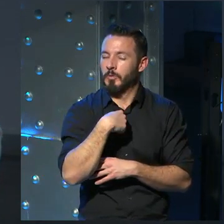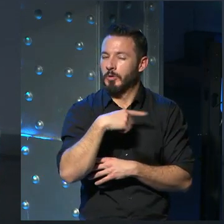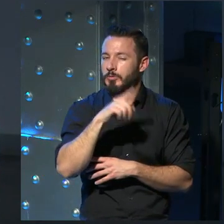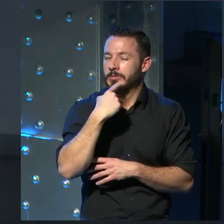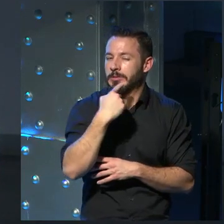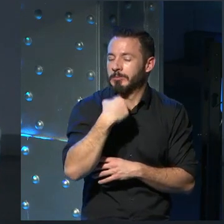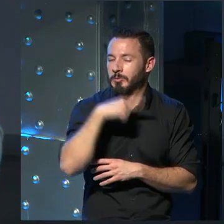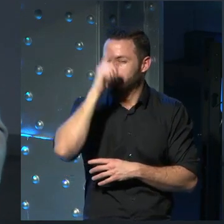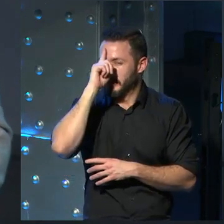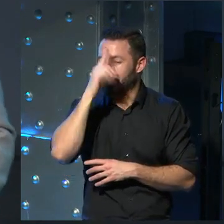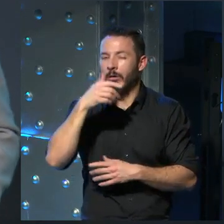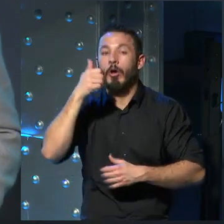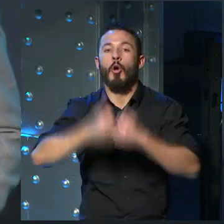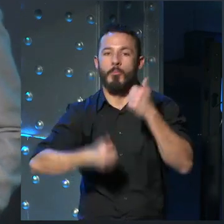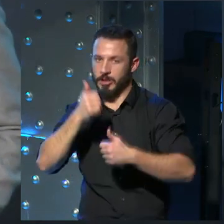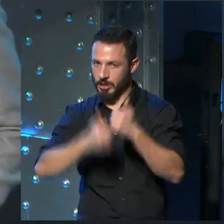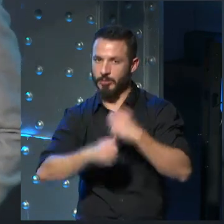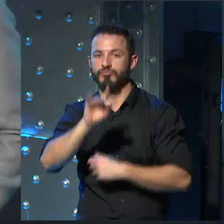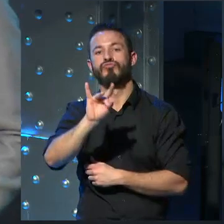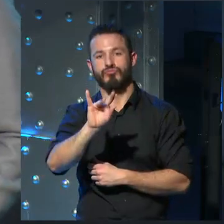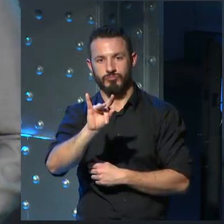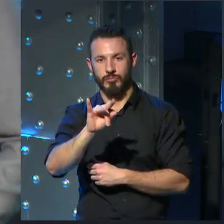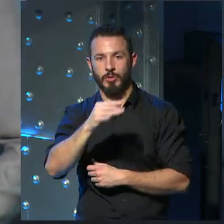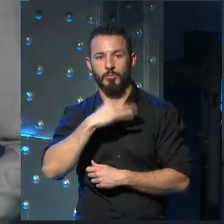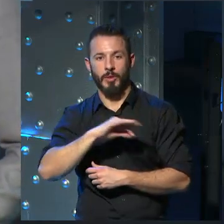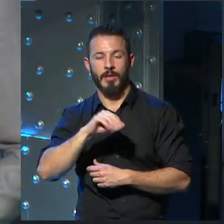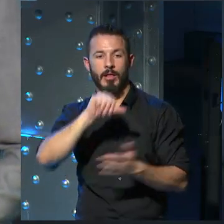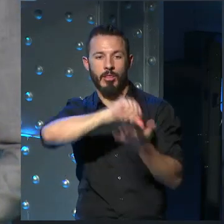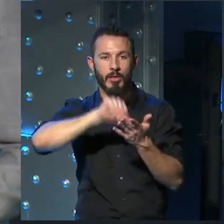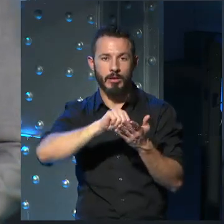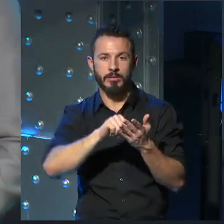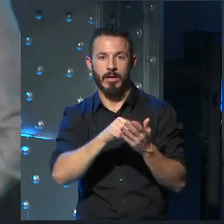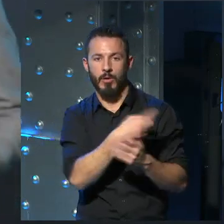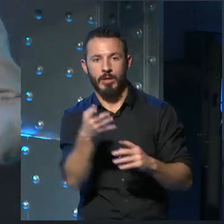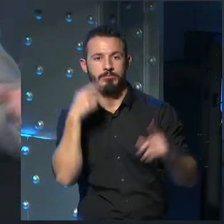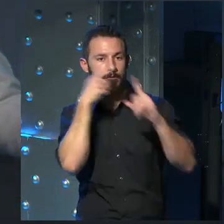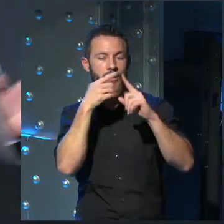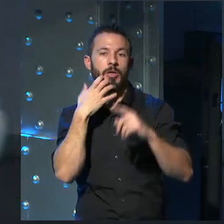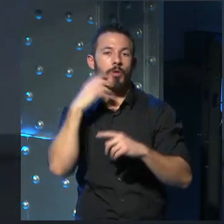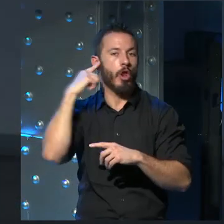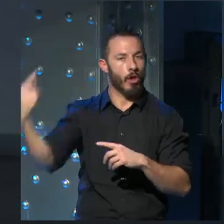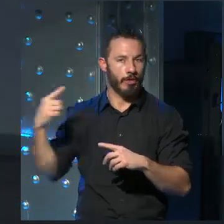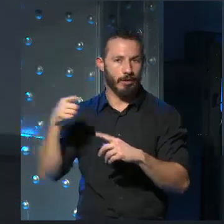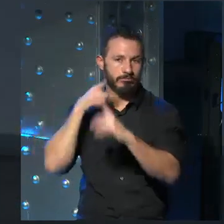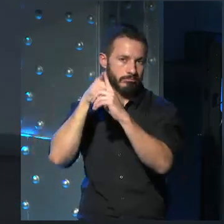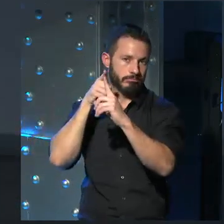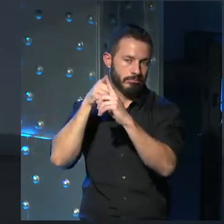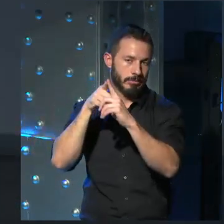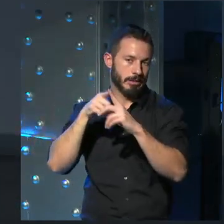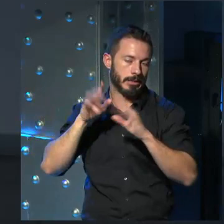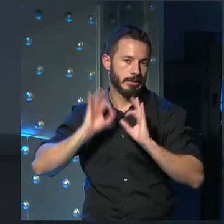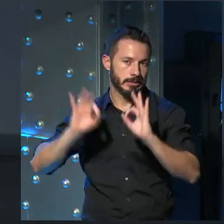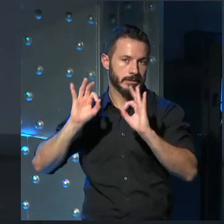área. Puede haber ciudades que son referencia, como lo es Londres, sectorialmente, por ejemplo, en las políticas